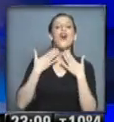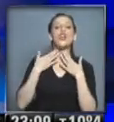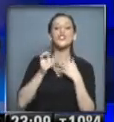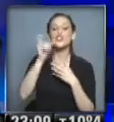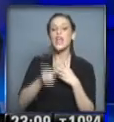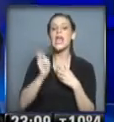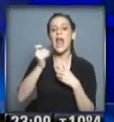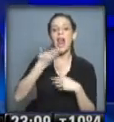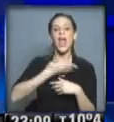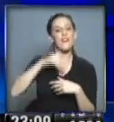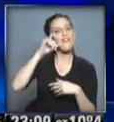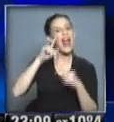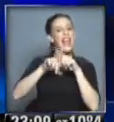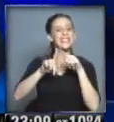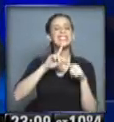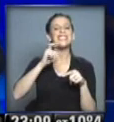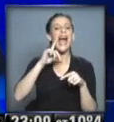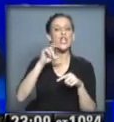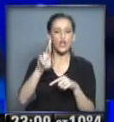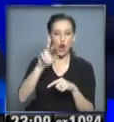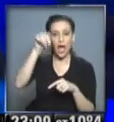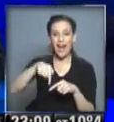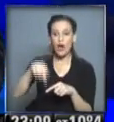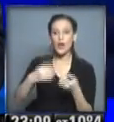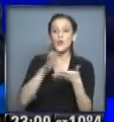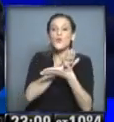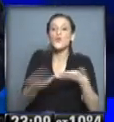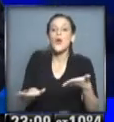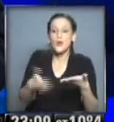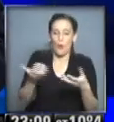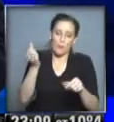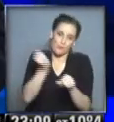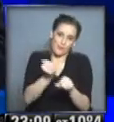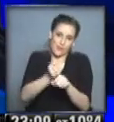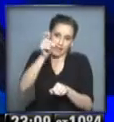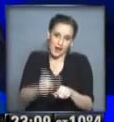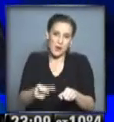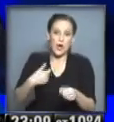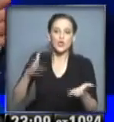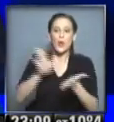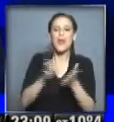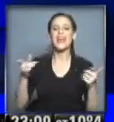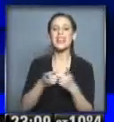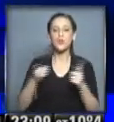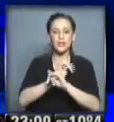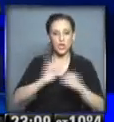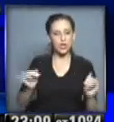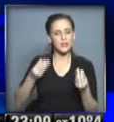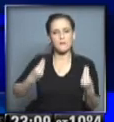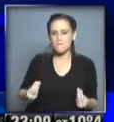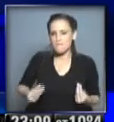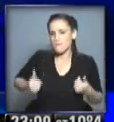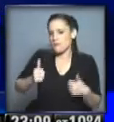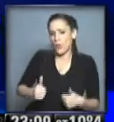que a partir de ahora es el locutor que forma parte de esta maravillosa emisión de resumen de noticias que le puedo decir